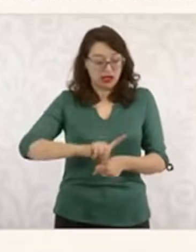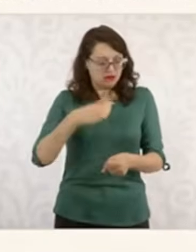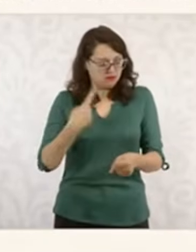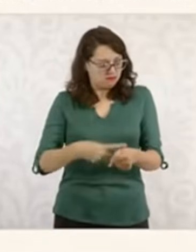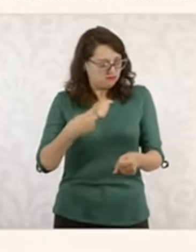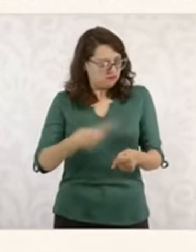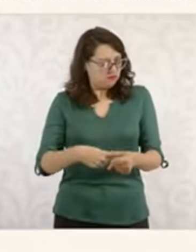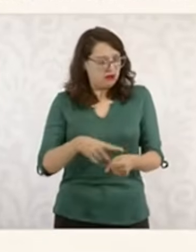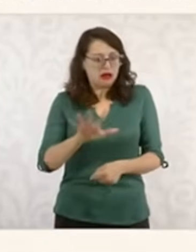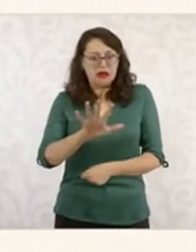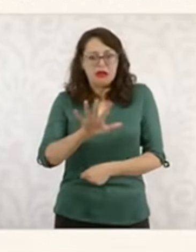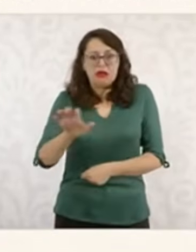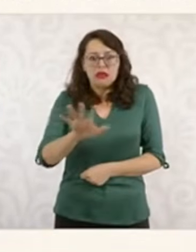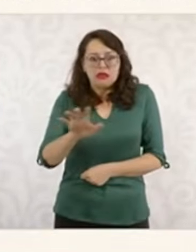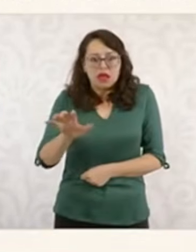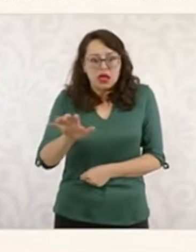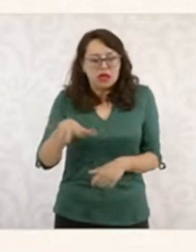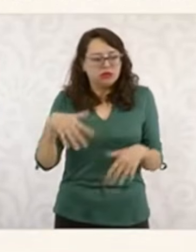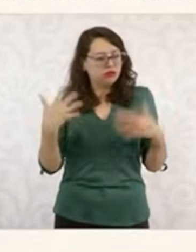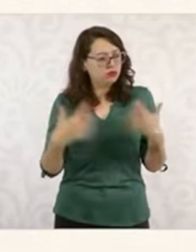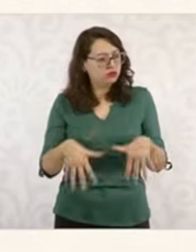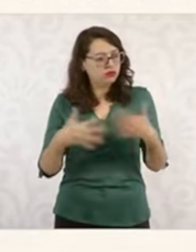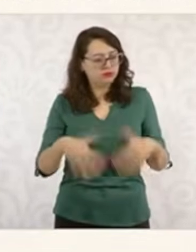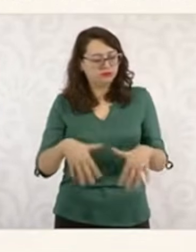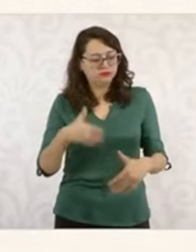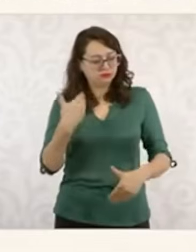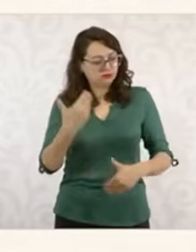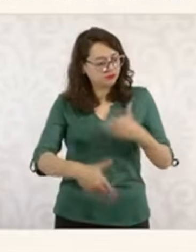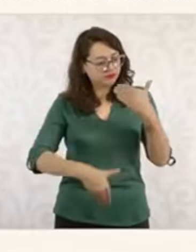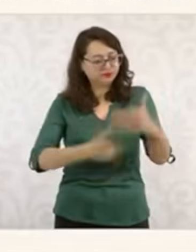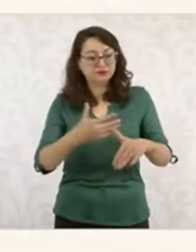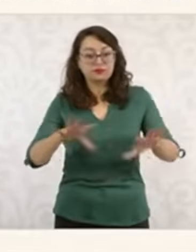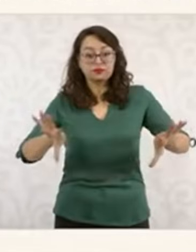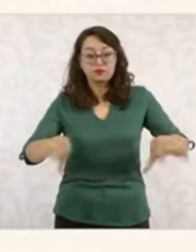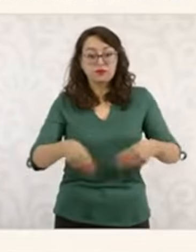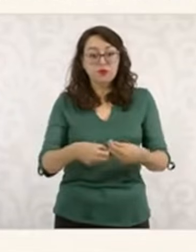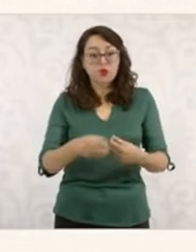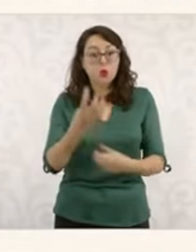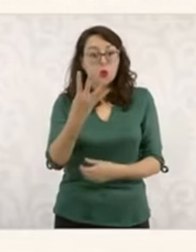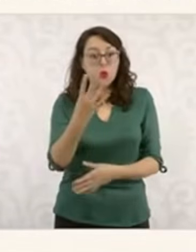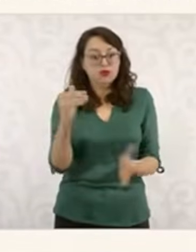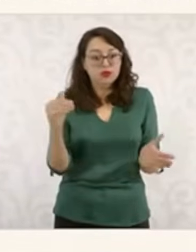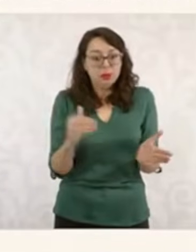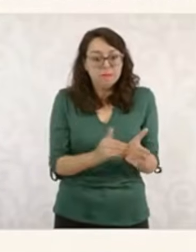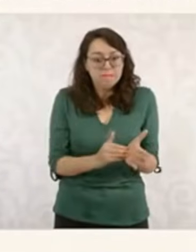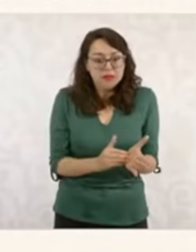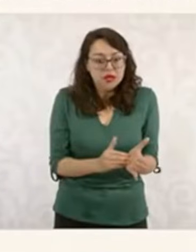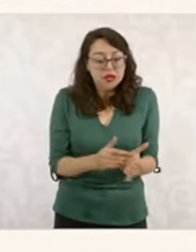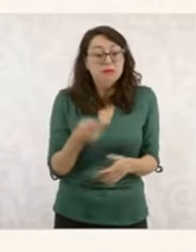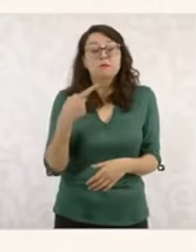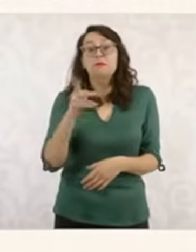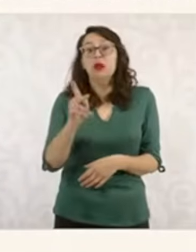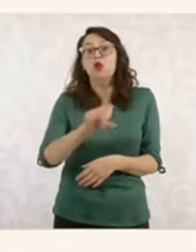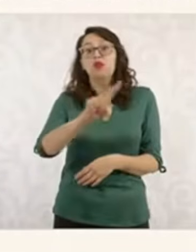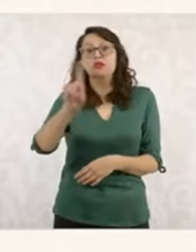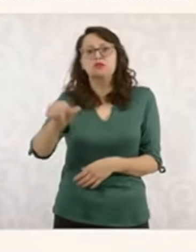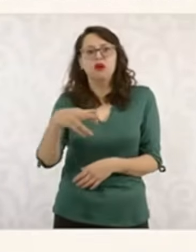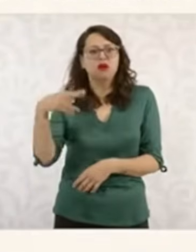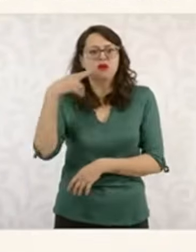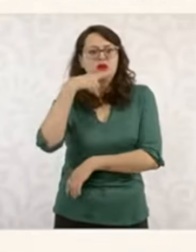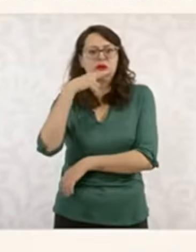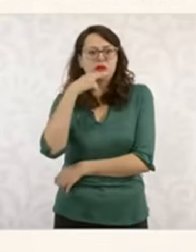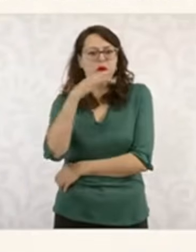se fueron acumulando más de 4,000 casos. Pero pueden ver que con la aplicación de 1.8 millones